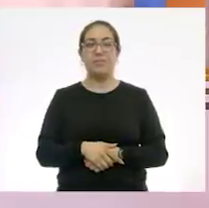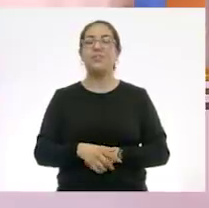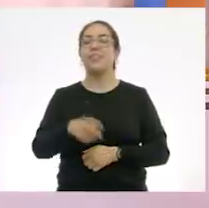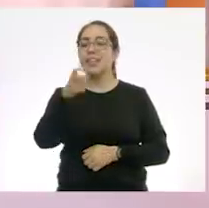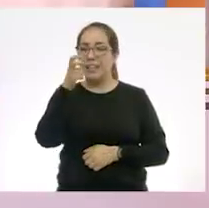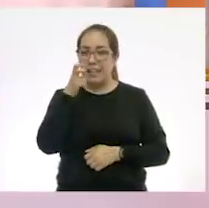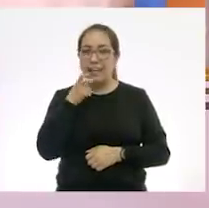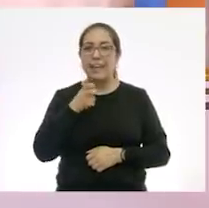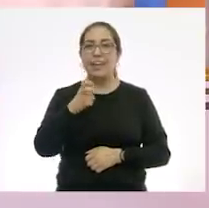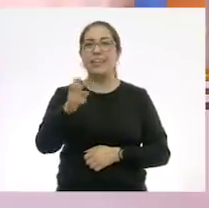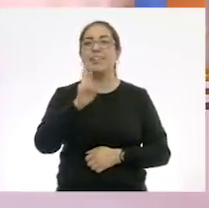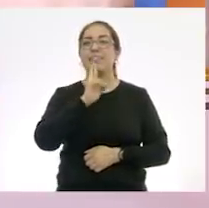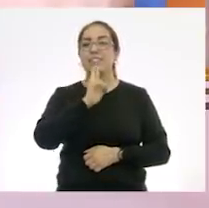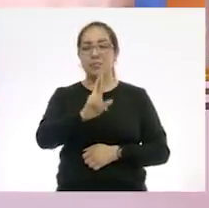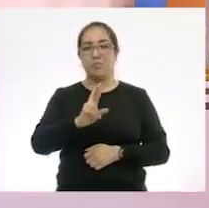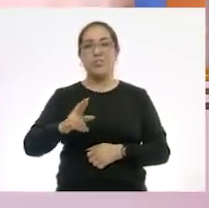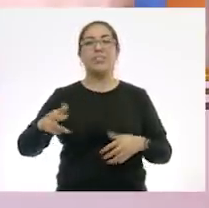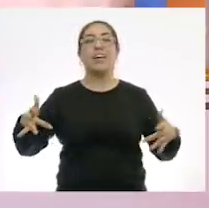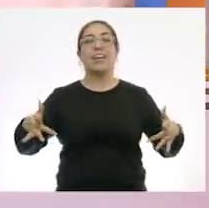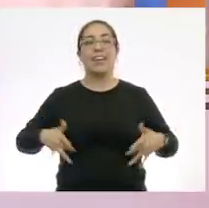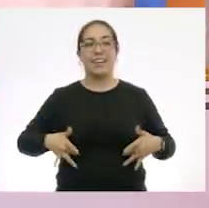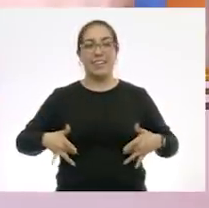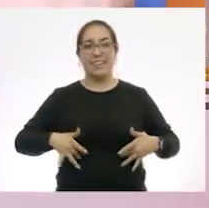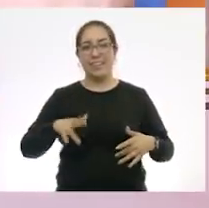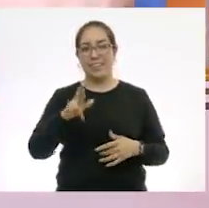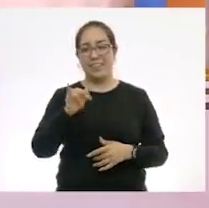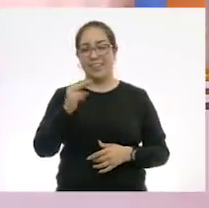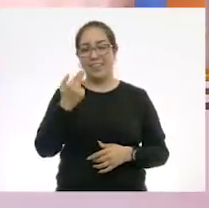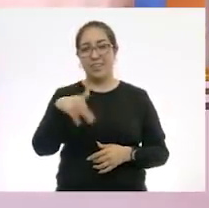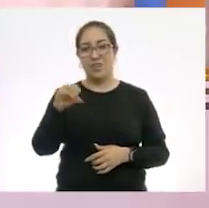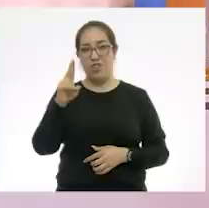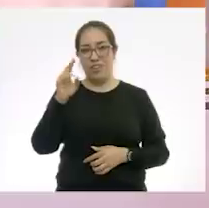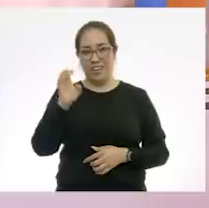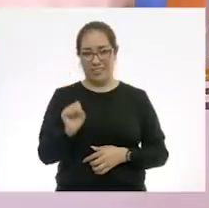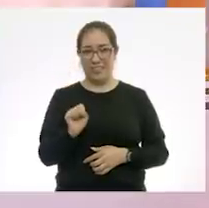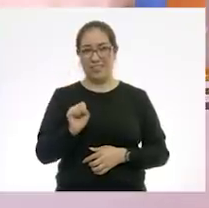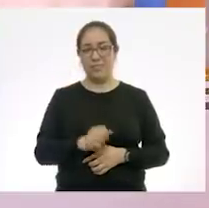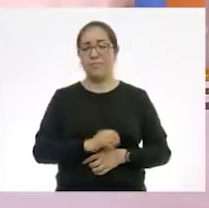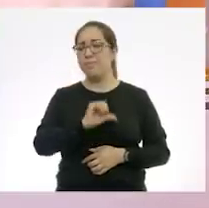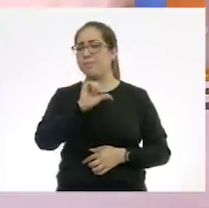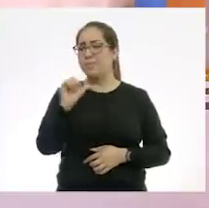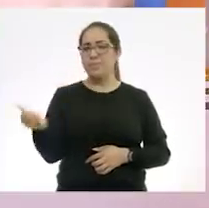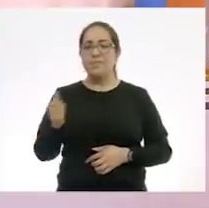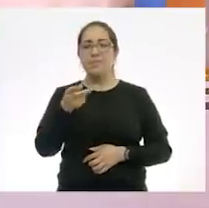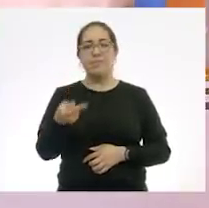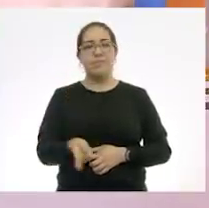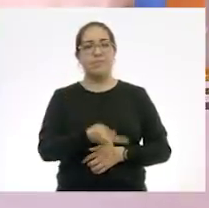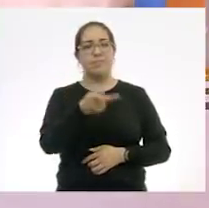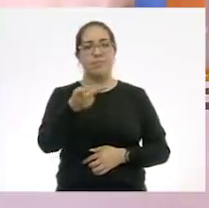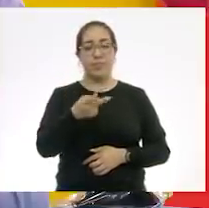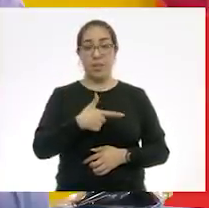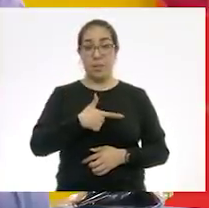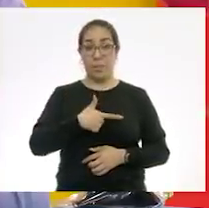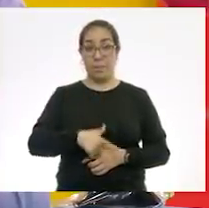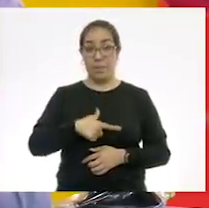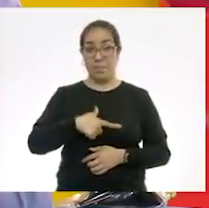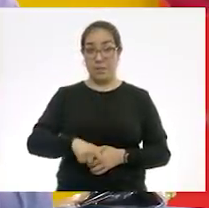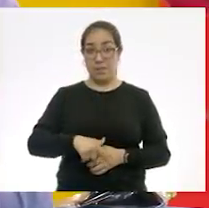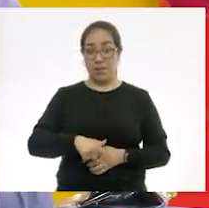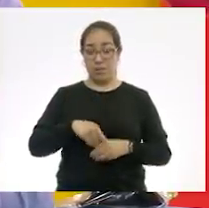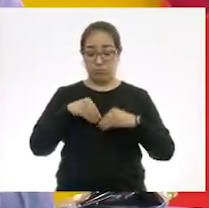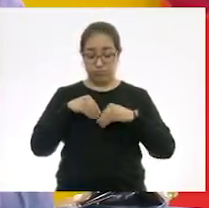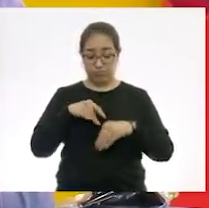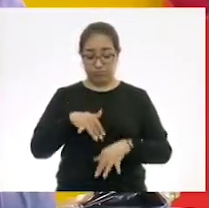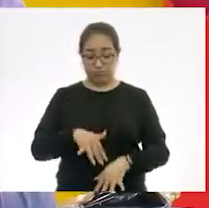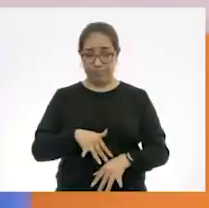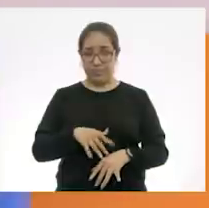Exacto. Los riñones. Los riñones, así es. Es correcto. Muy bien. La que sigue. Por la orina que desecho, de todos mis